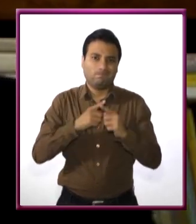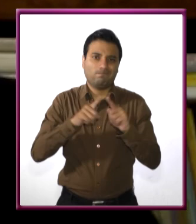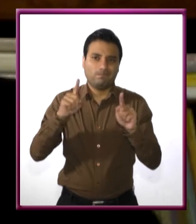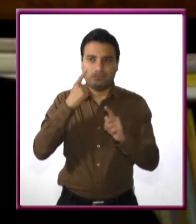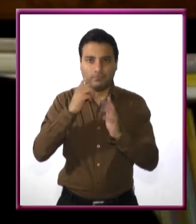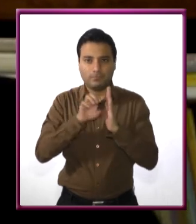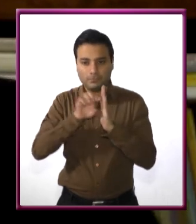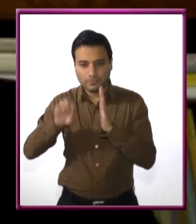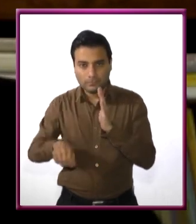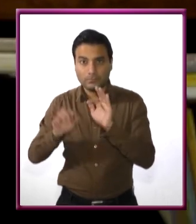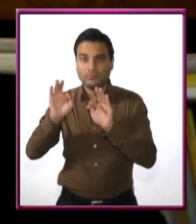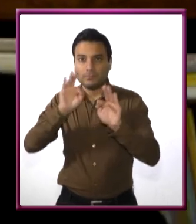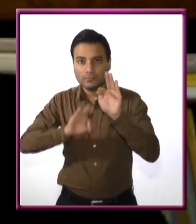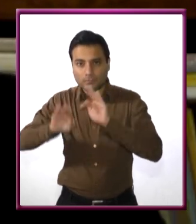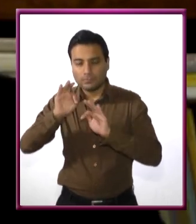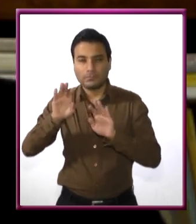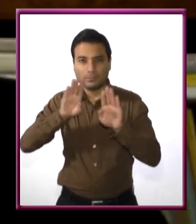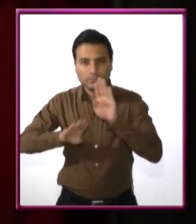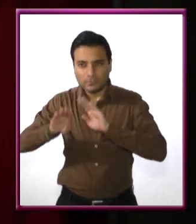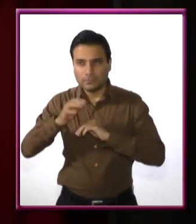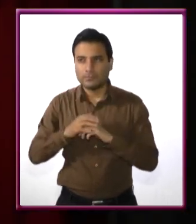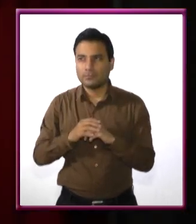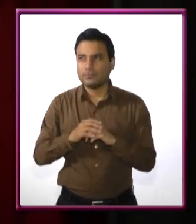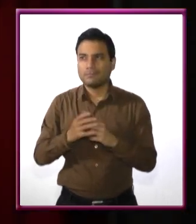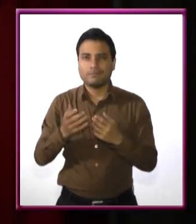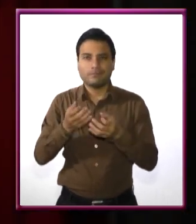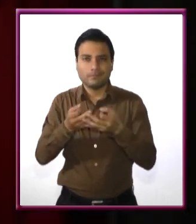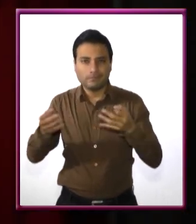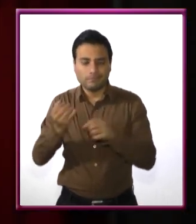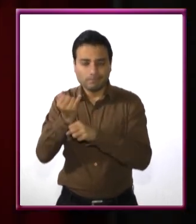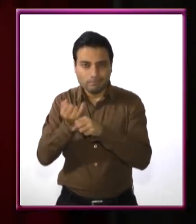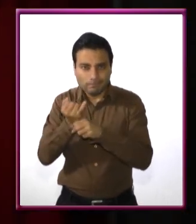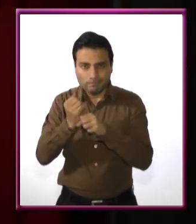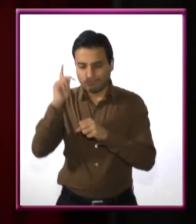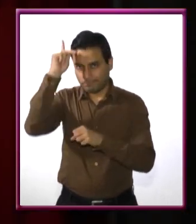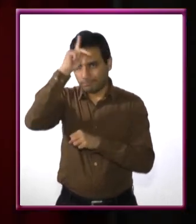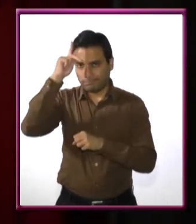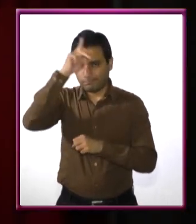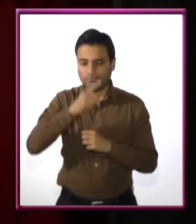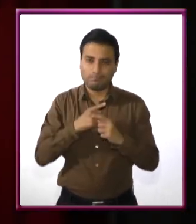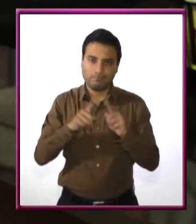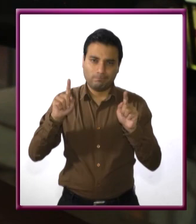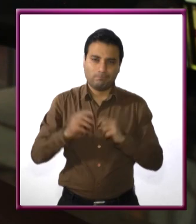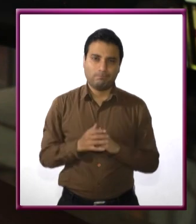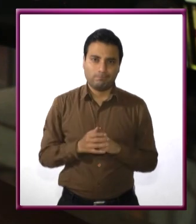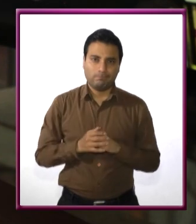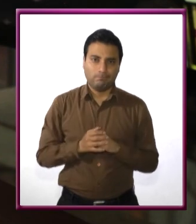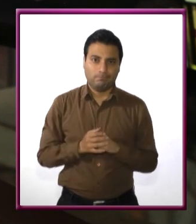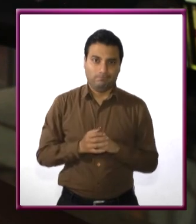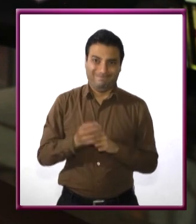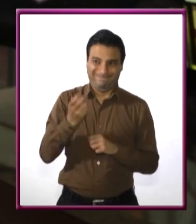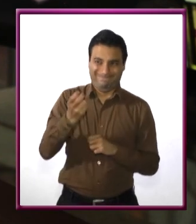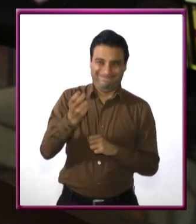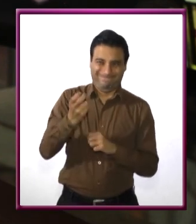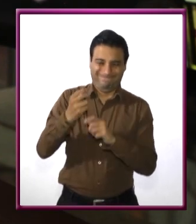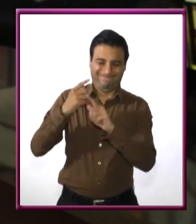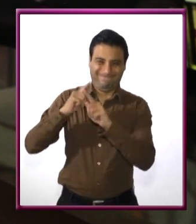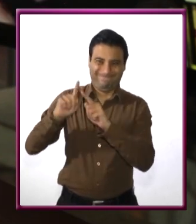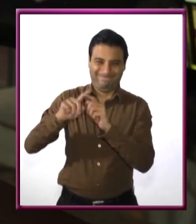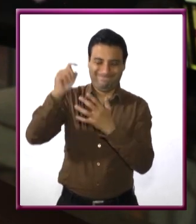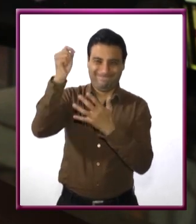otras disciplinas como la física, la biología, la geología, la psicología. En esas